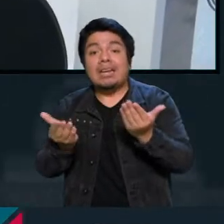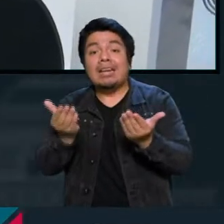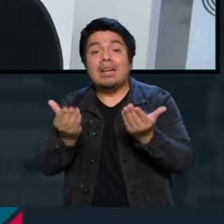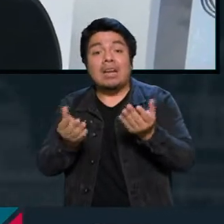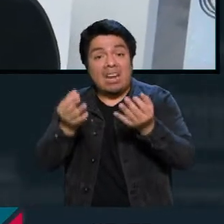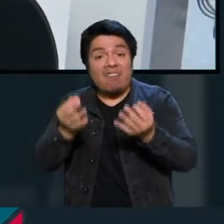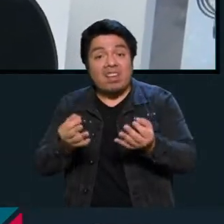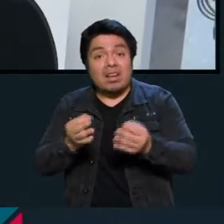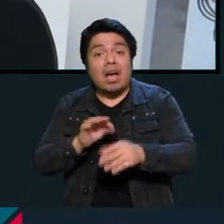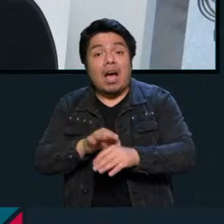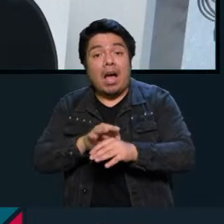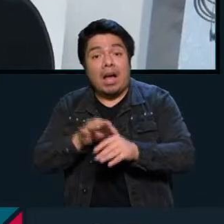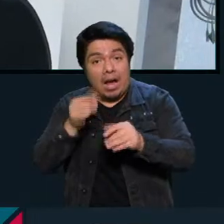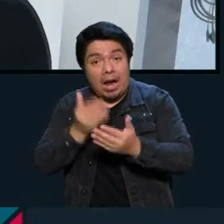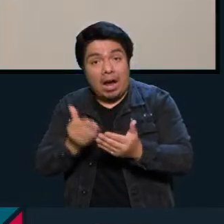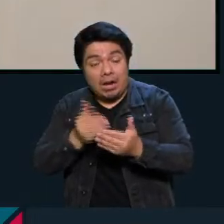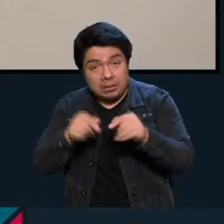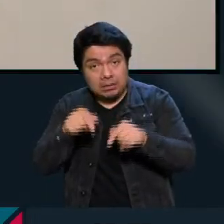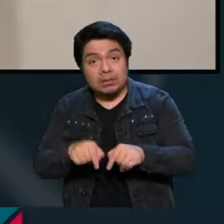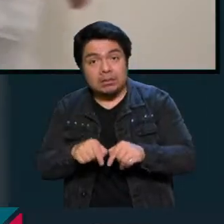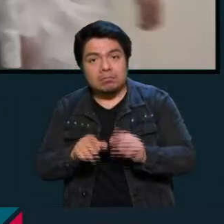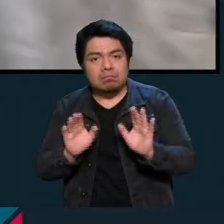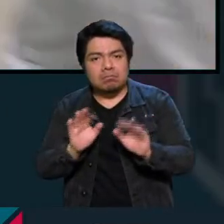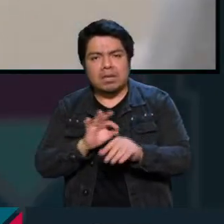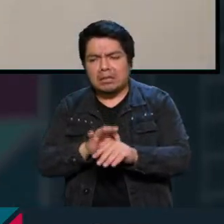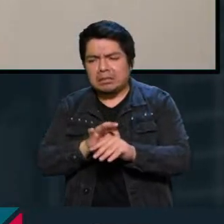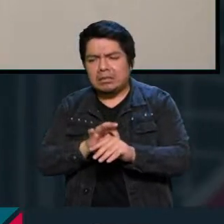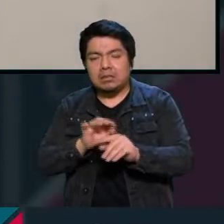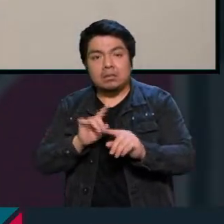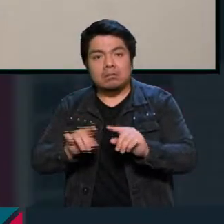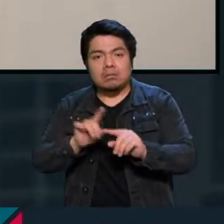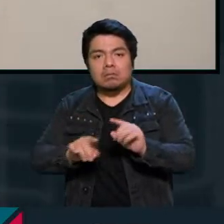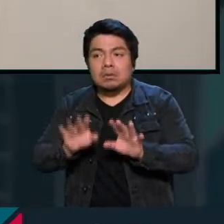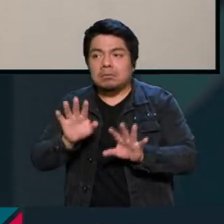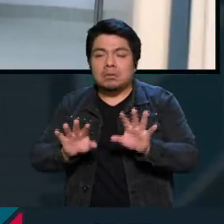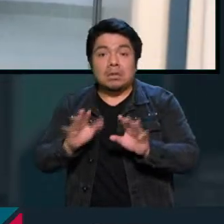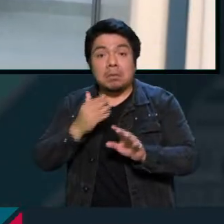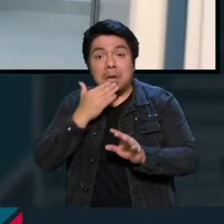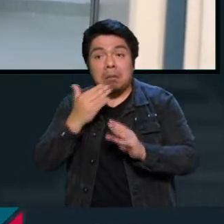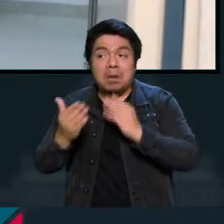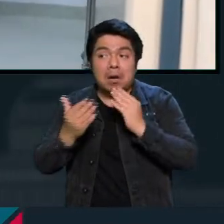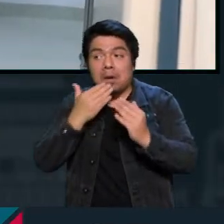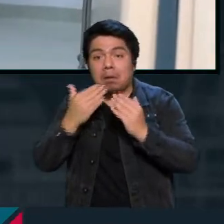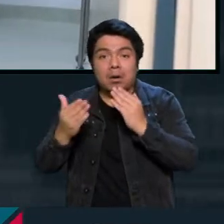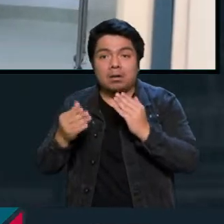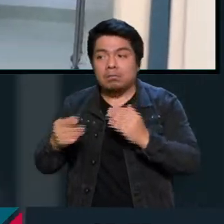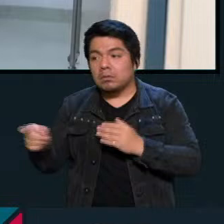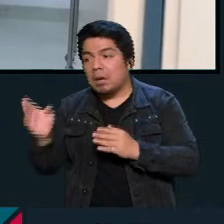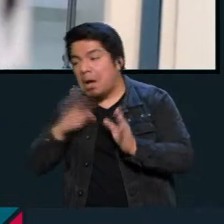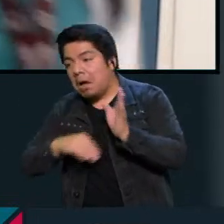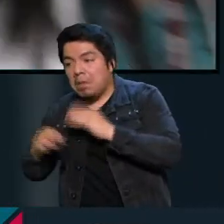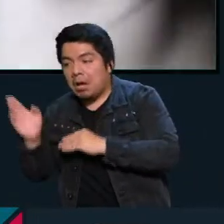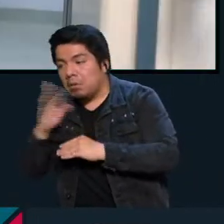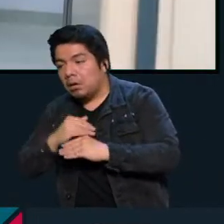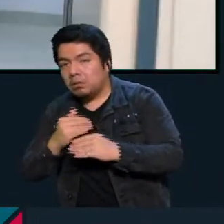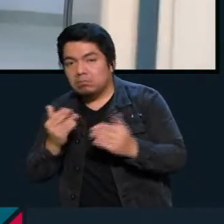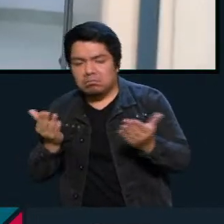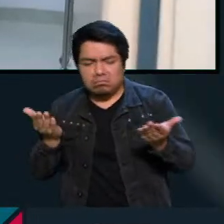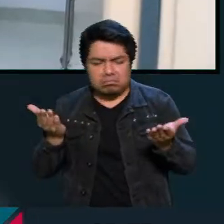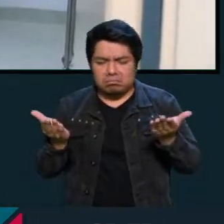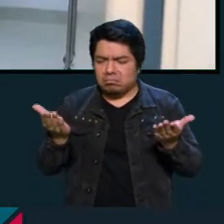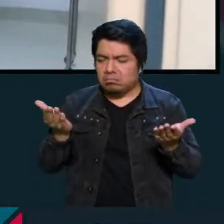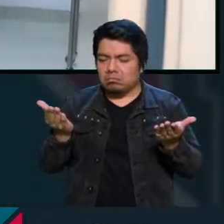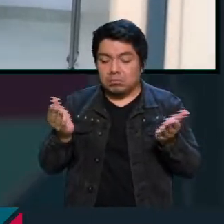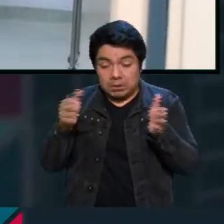realidad. ¿Dónde estamos ahorita? Si dejamos estas realidades grotescas de los que dicen que estamos todo bien y de lo que estamos todo mal, pues aterrizamos a lo